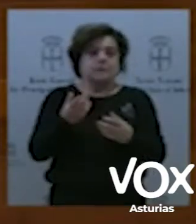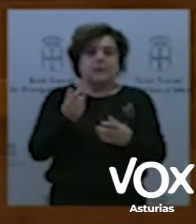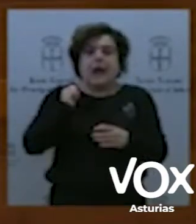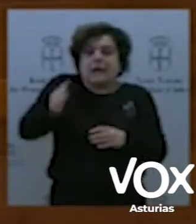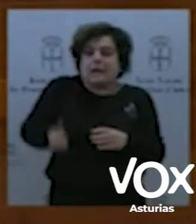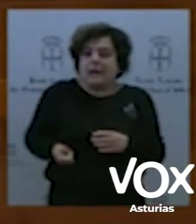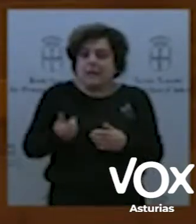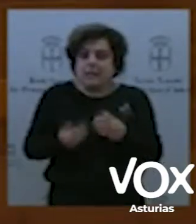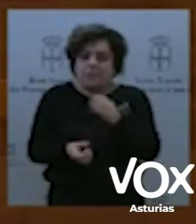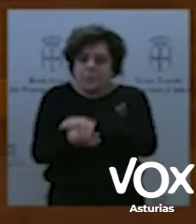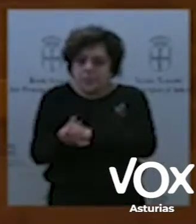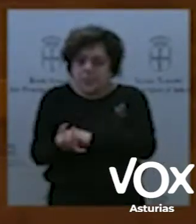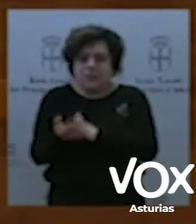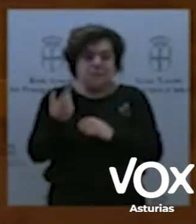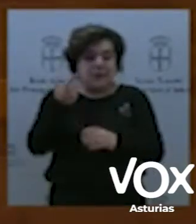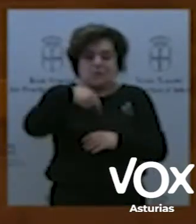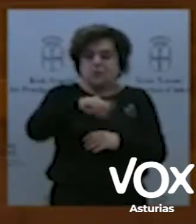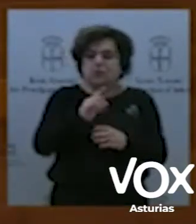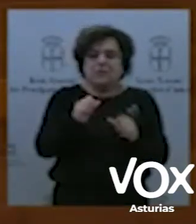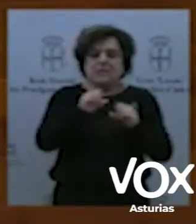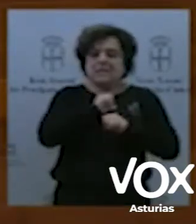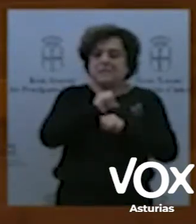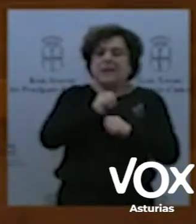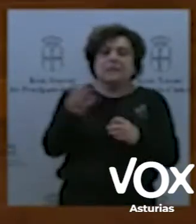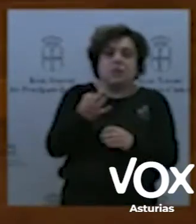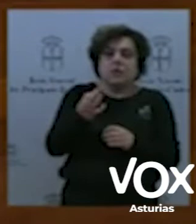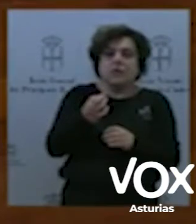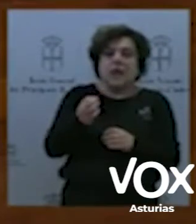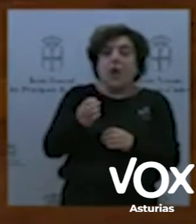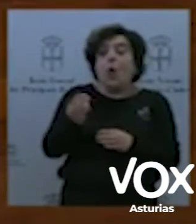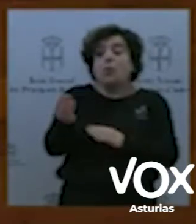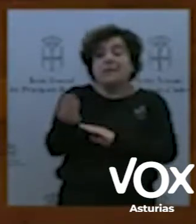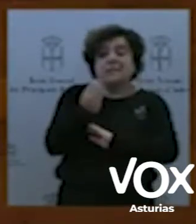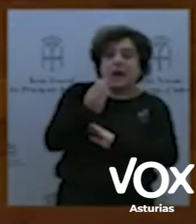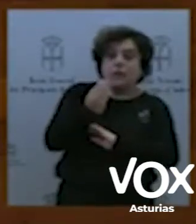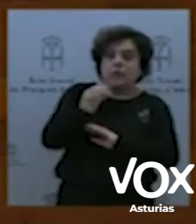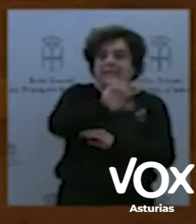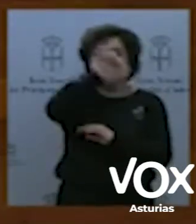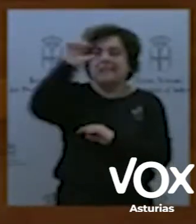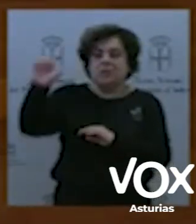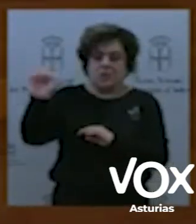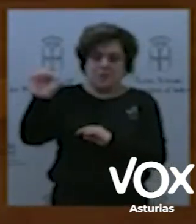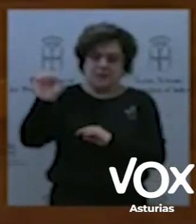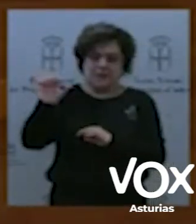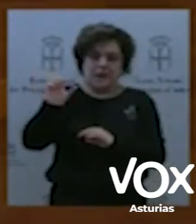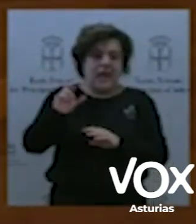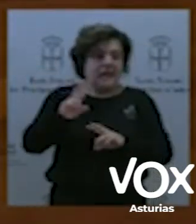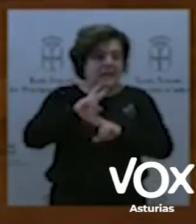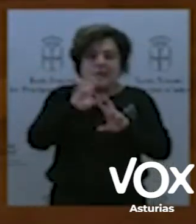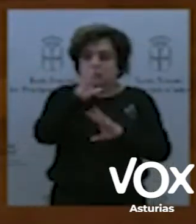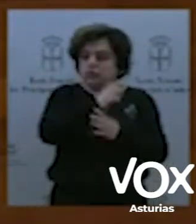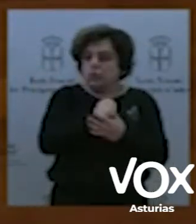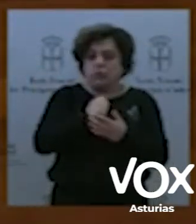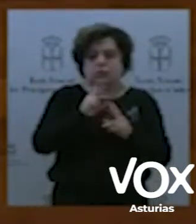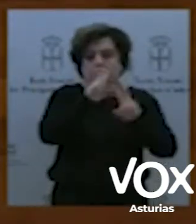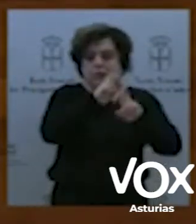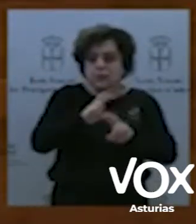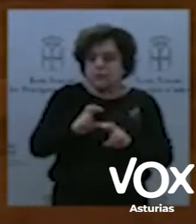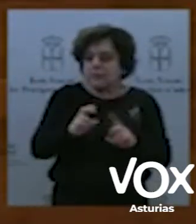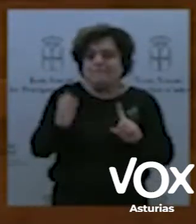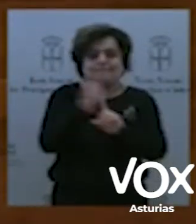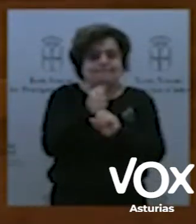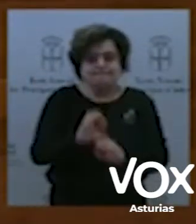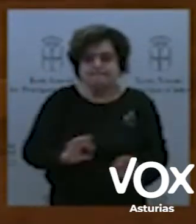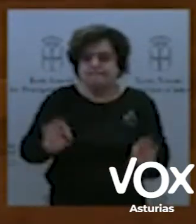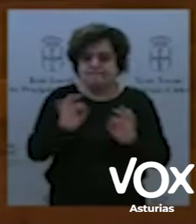europeas, señorías, cada vez más lejanas, que todo el mundo busca y nadie encuentra. Estaría bien que el señor Barbón nos explicase qué